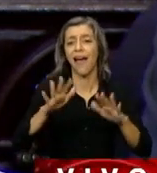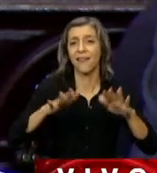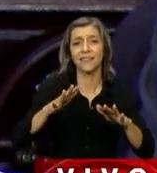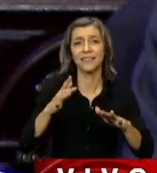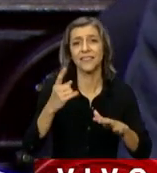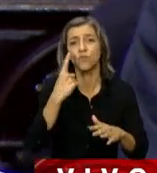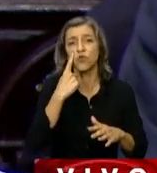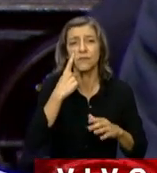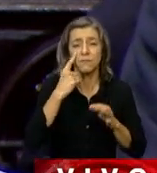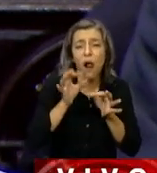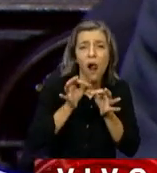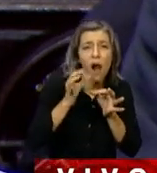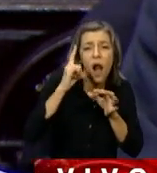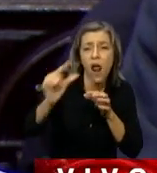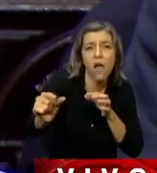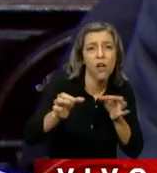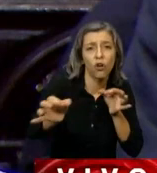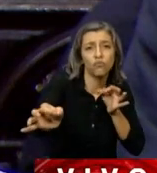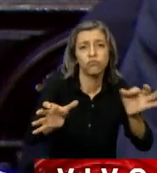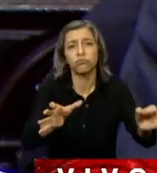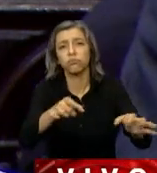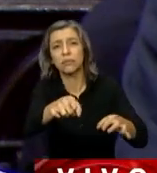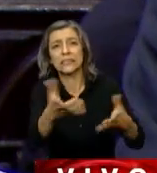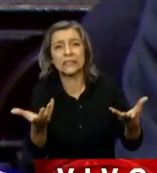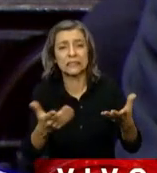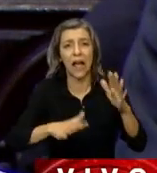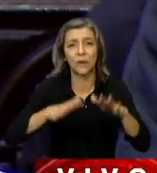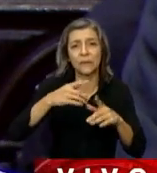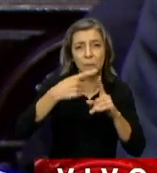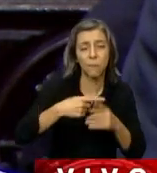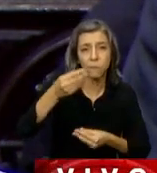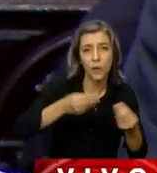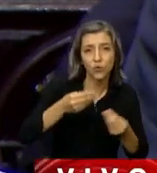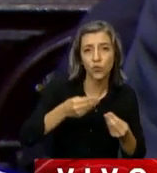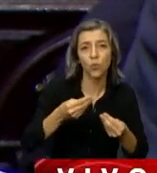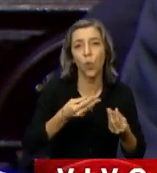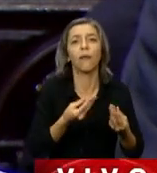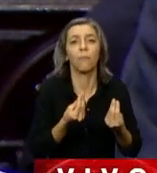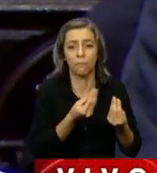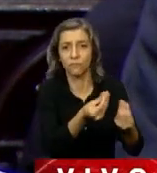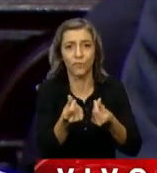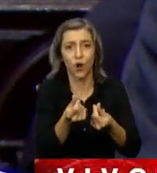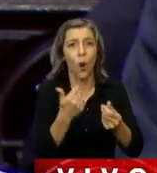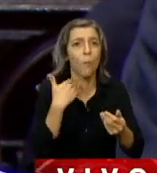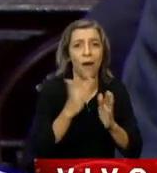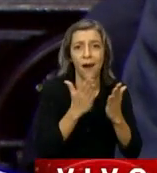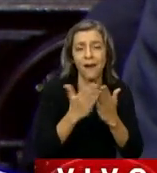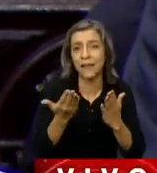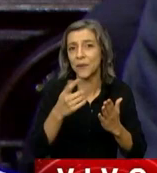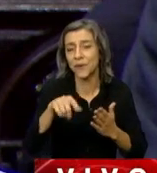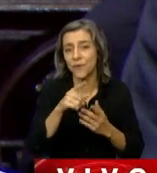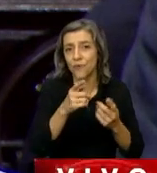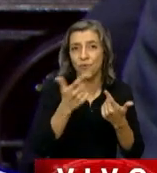municipios alejados, que pueden contar con presupuesto para comprar libros, para que los chicos asistan, que de otra manera no tendrían esos